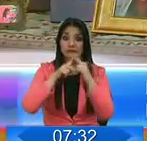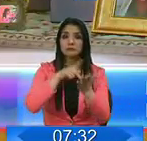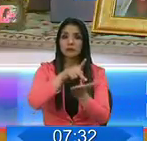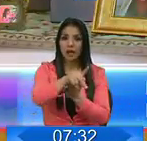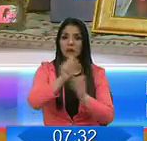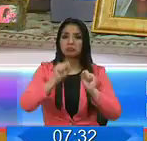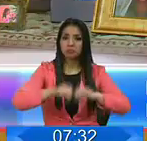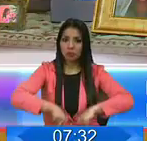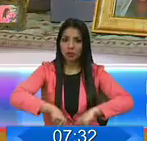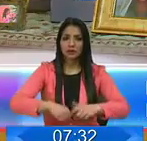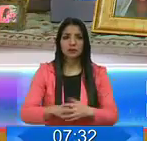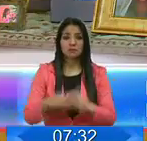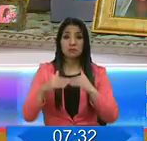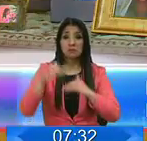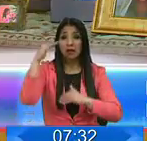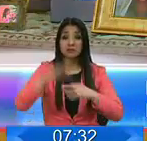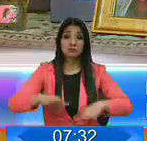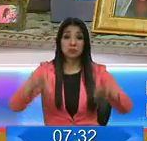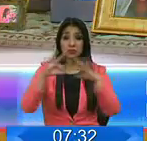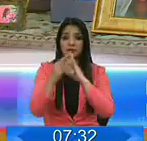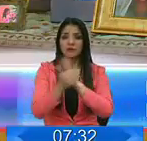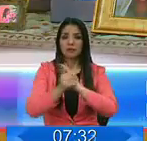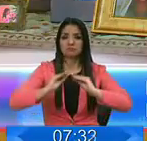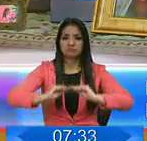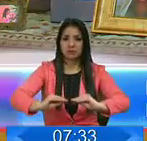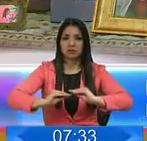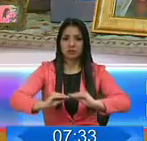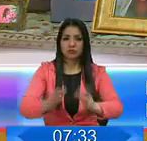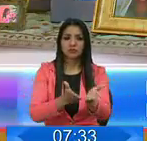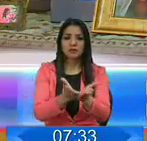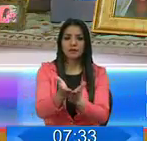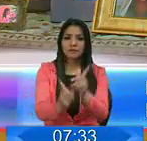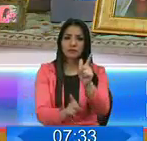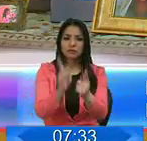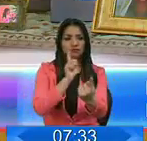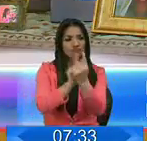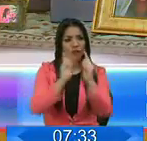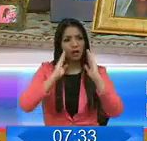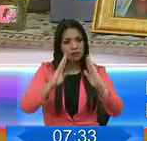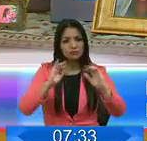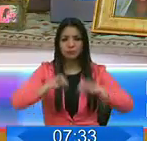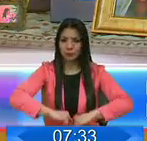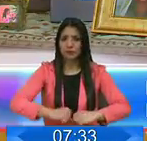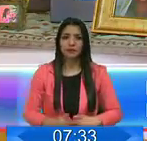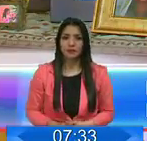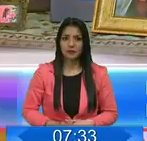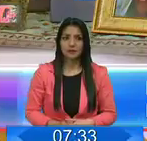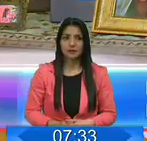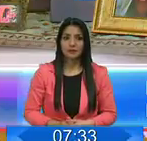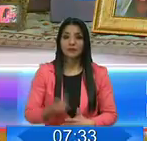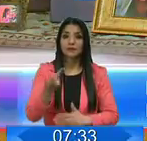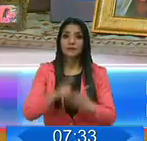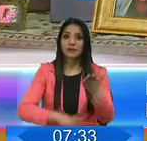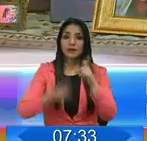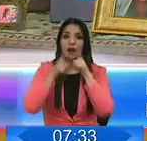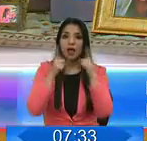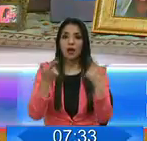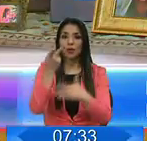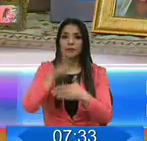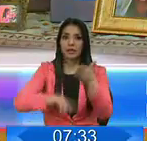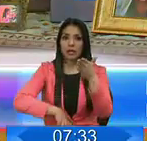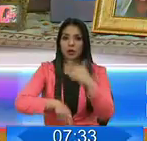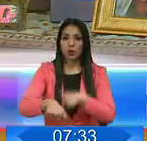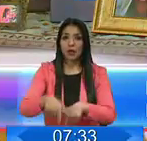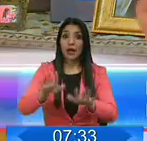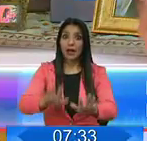por sobre todas las cosas, capacitación, servicio al cliente, atención al cliente, bilingüe. No es posible que seamos